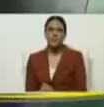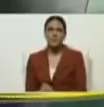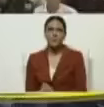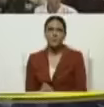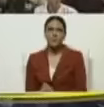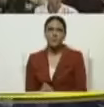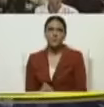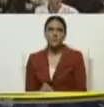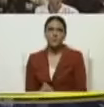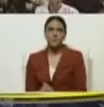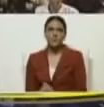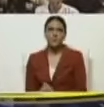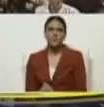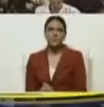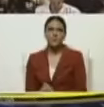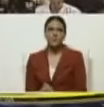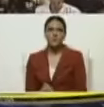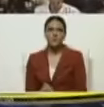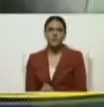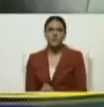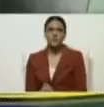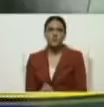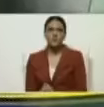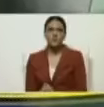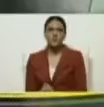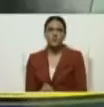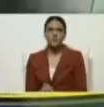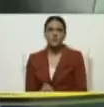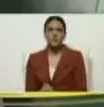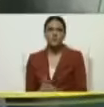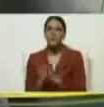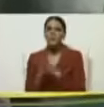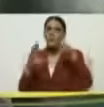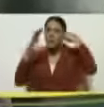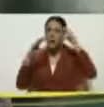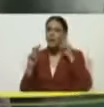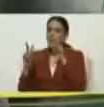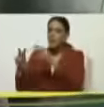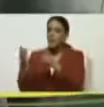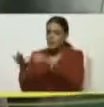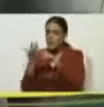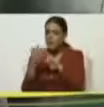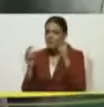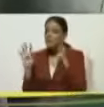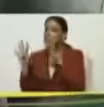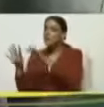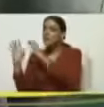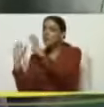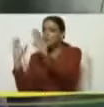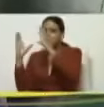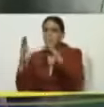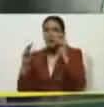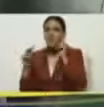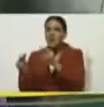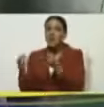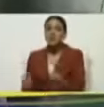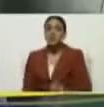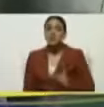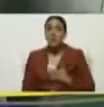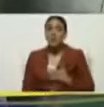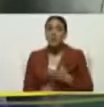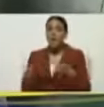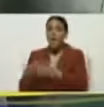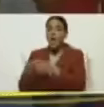Mira, Wilmer José. Camarógrafo, mira esta sorpresa, ¿ves? Un grupo de